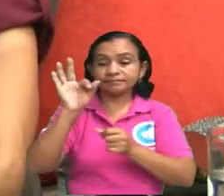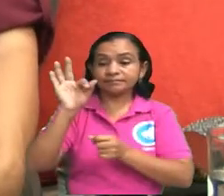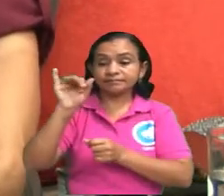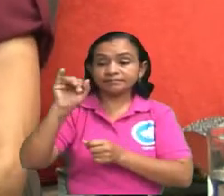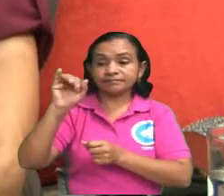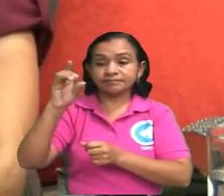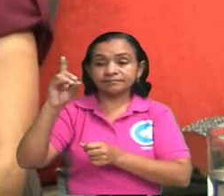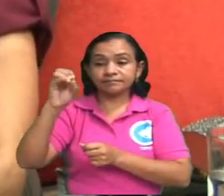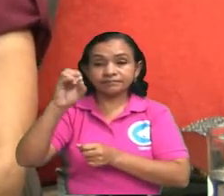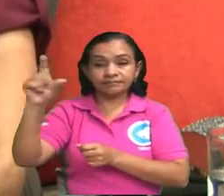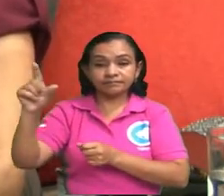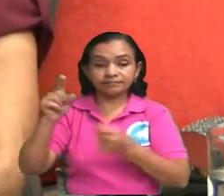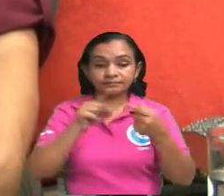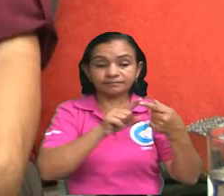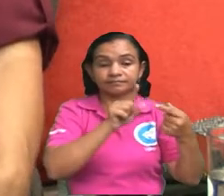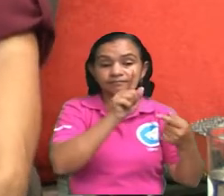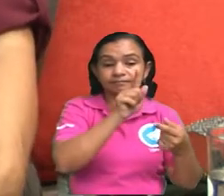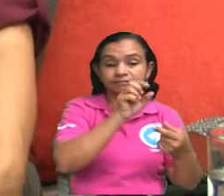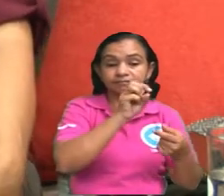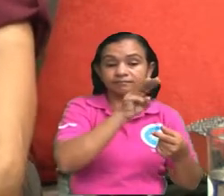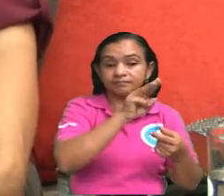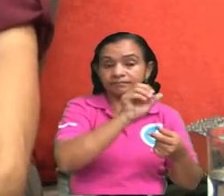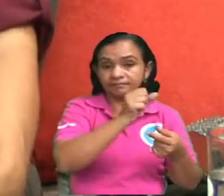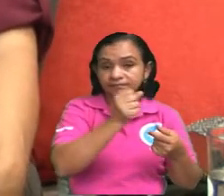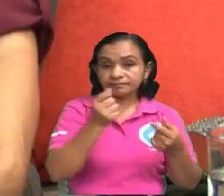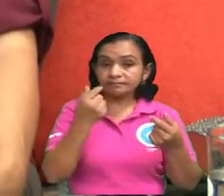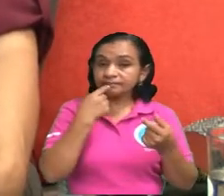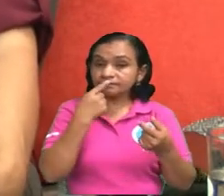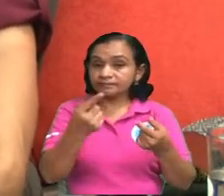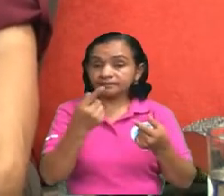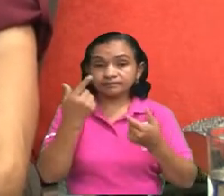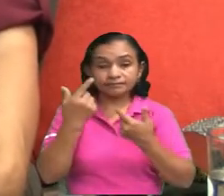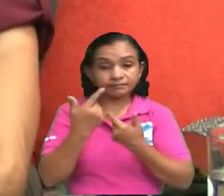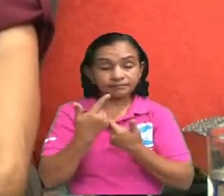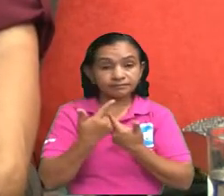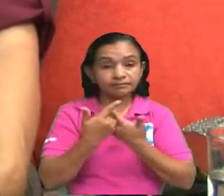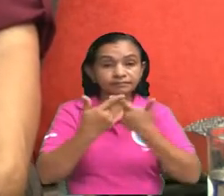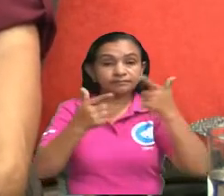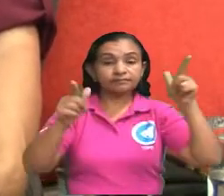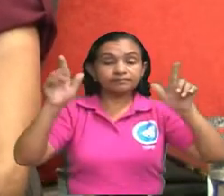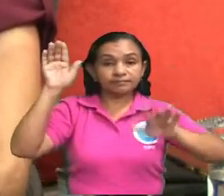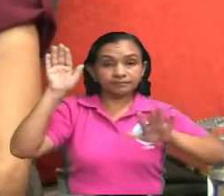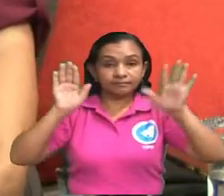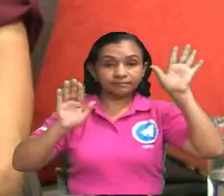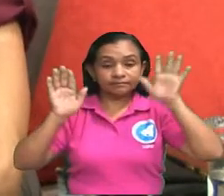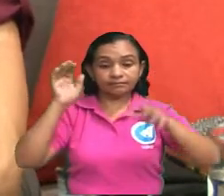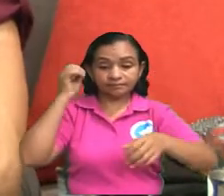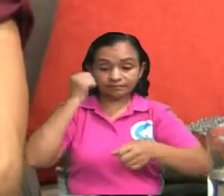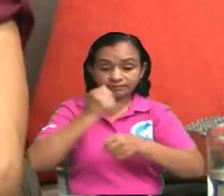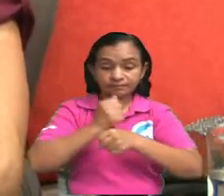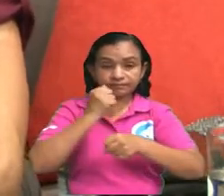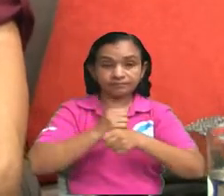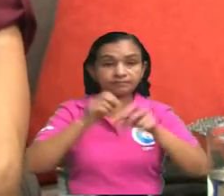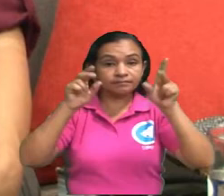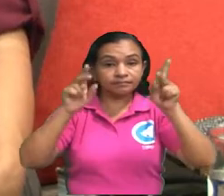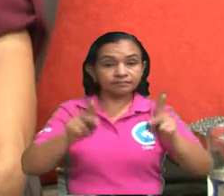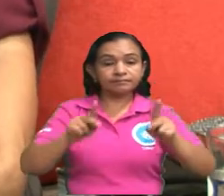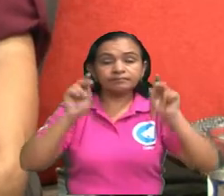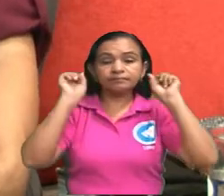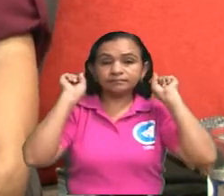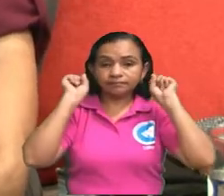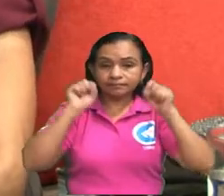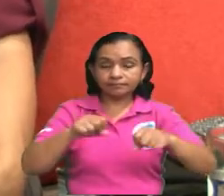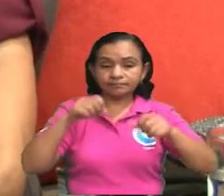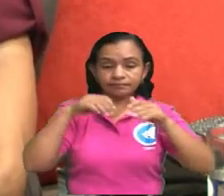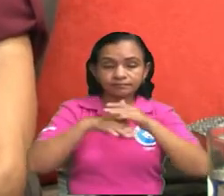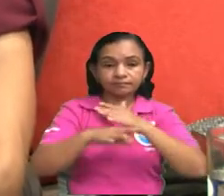y el comandante Tomás Borges, decían que la democracia es que el trabajador tenga acceso